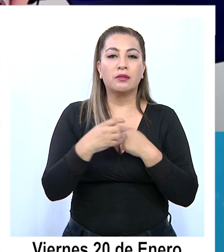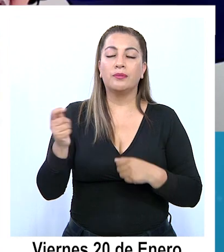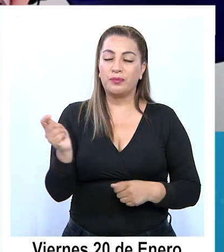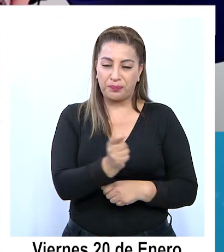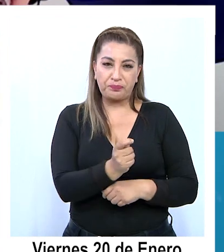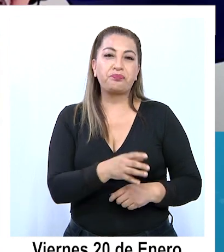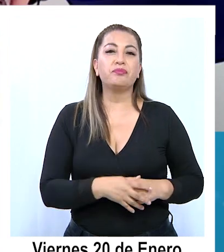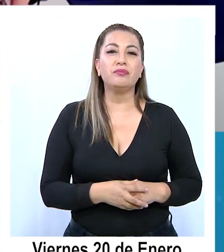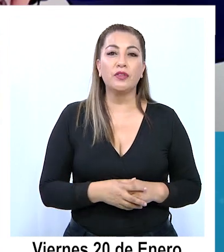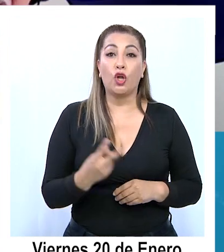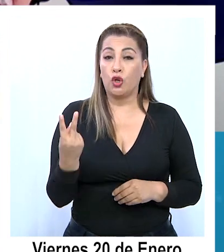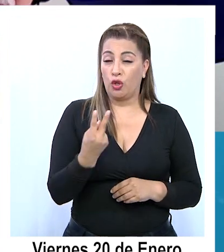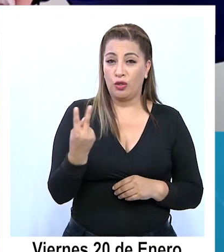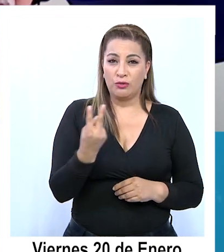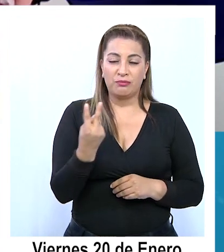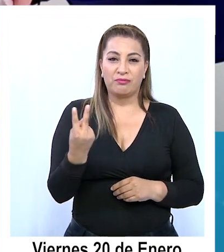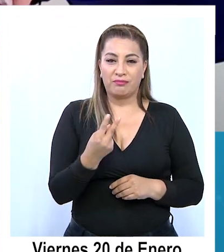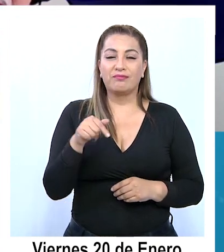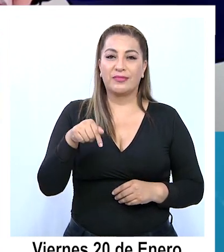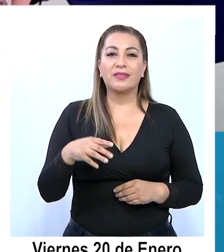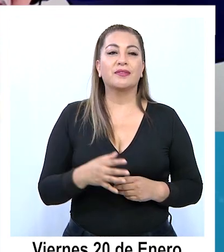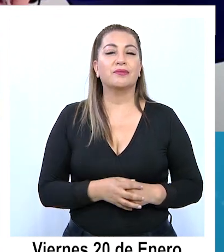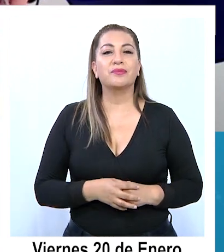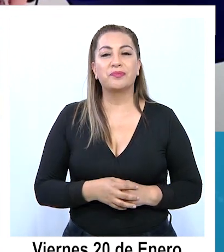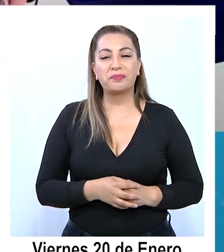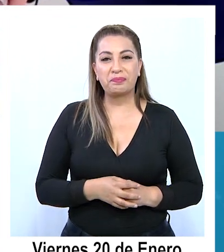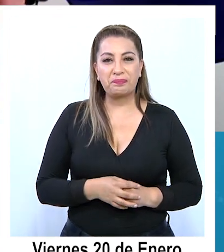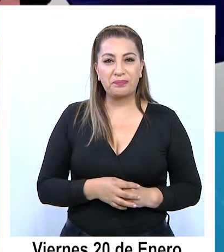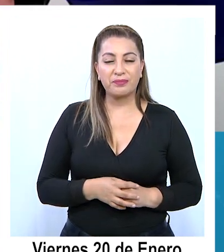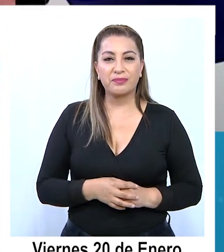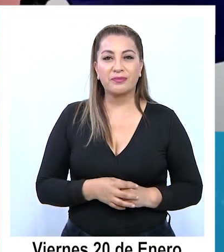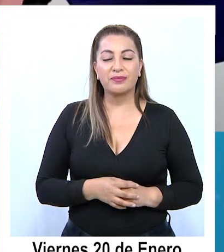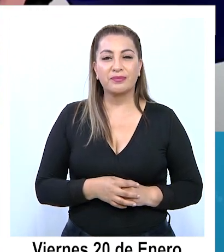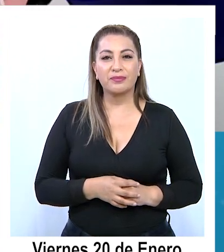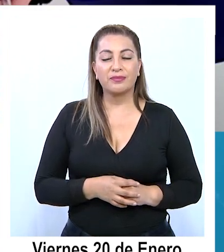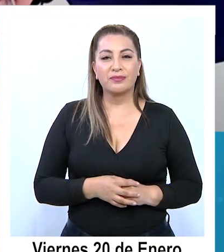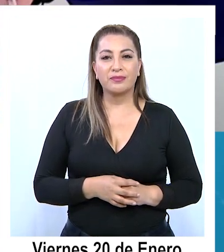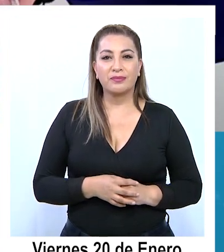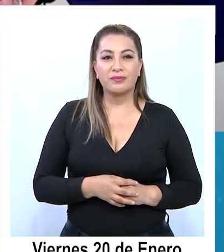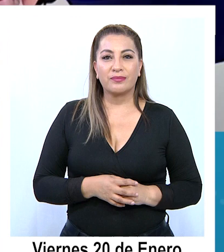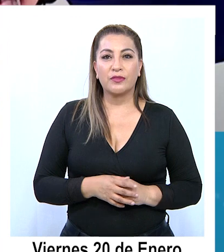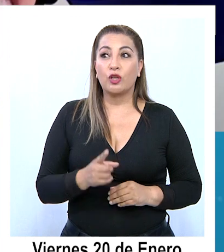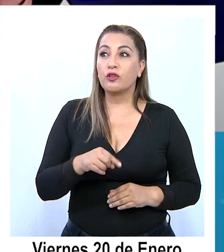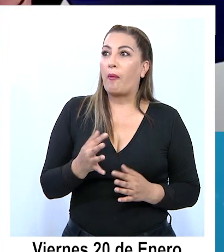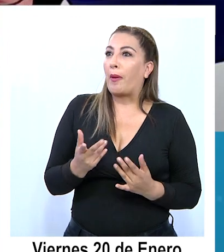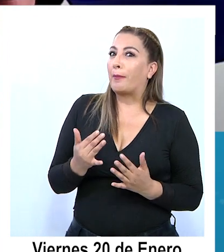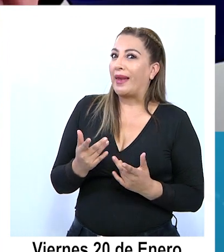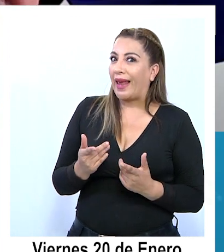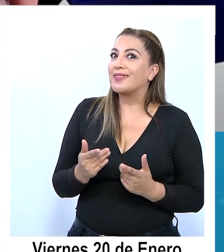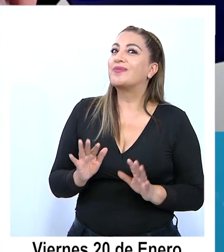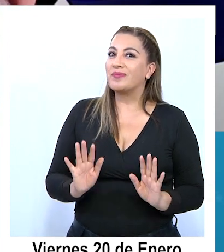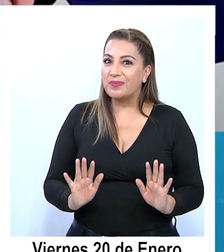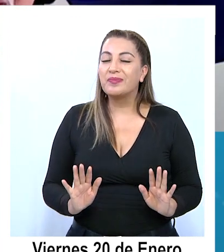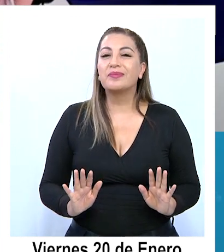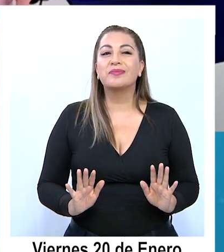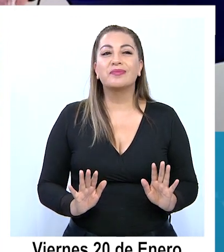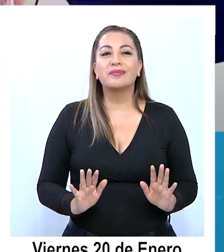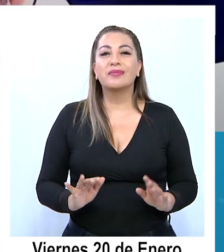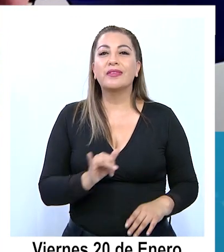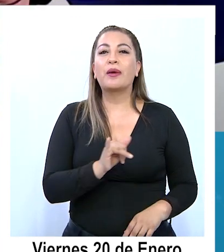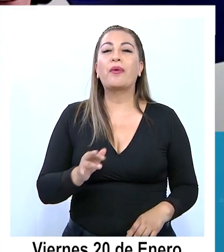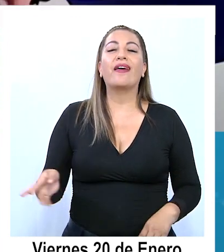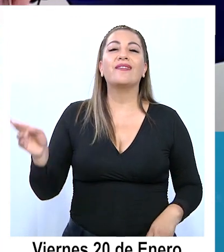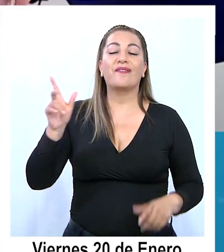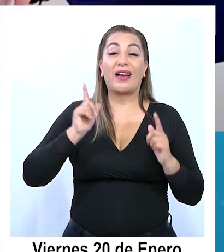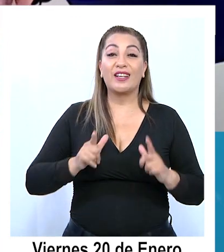son de la región, ambos son de la región. Ya. Así es. Bueno, vamos a quedar expectantes entonces, ¿cierto? Hasta el retorno de vacaciones